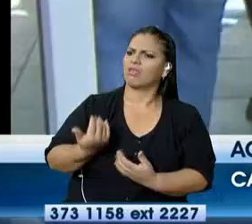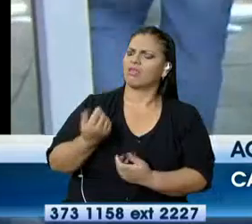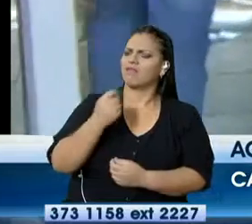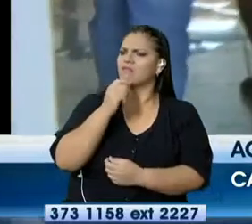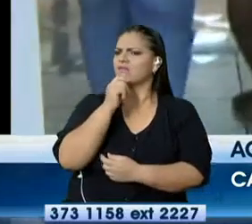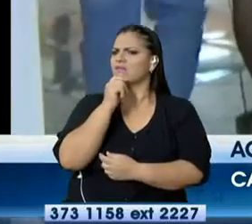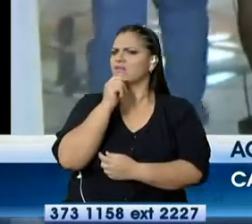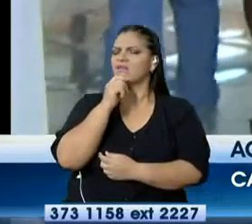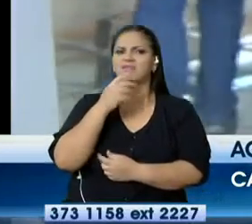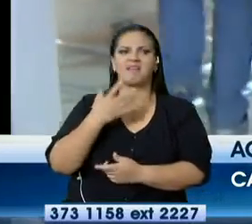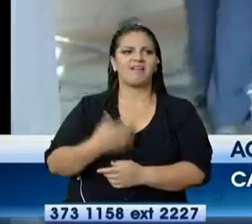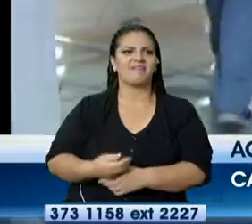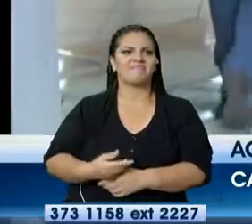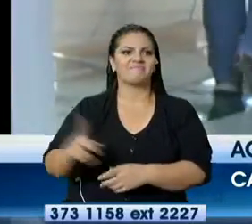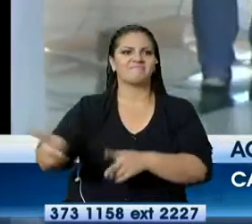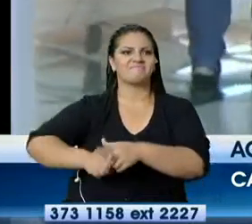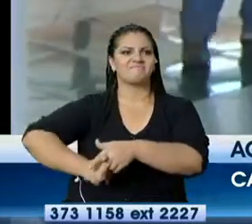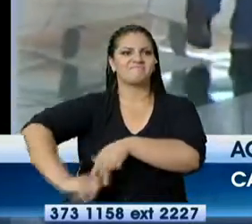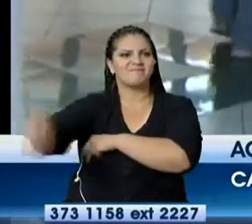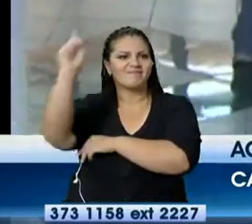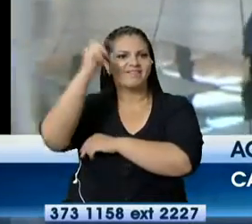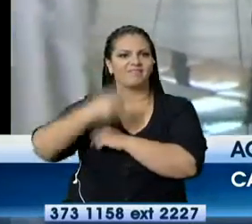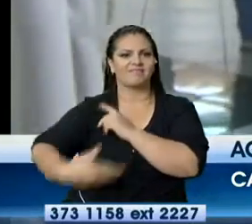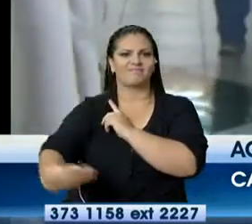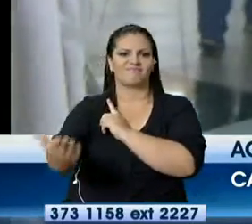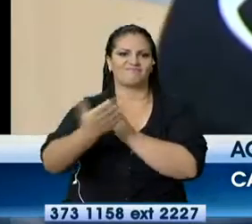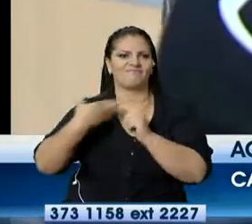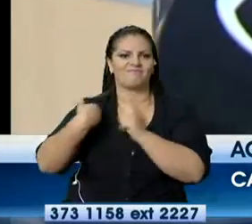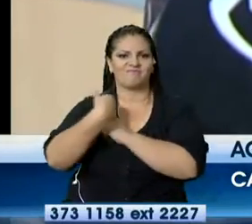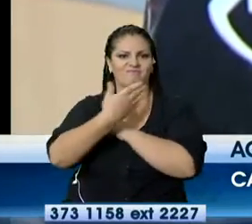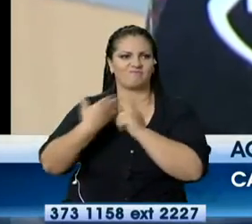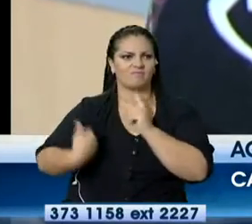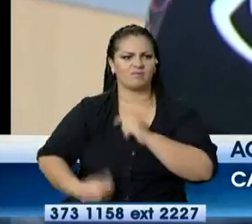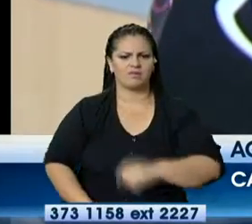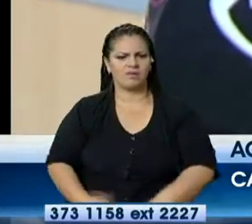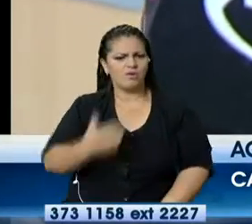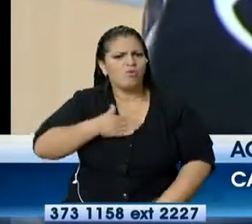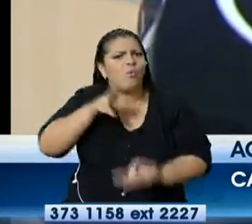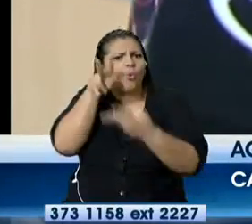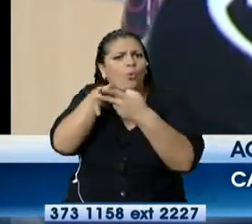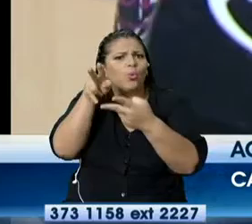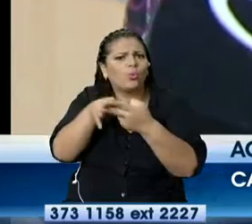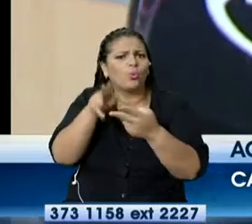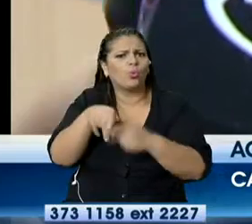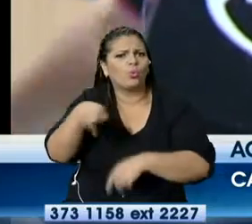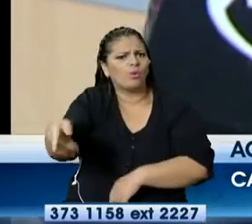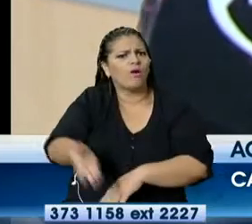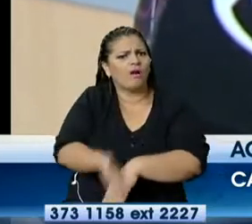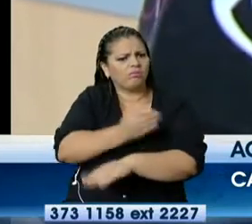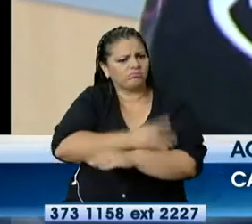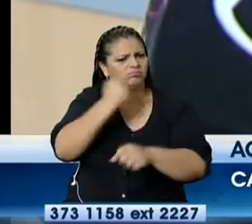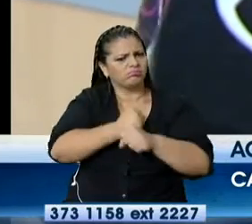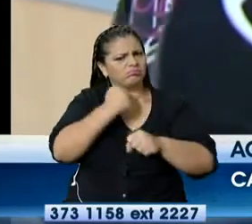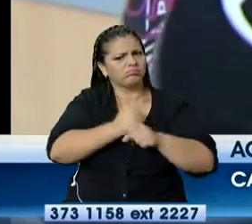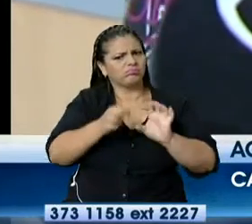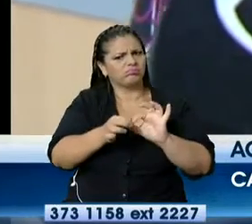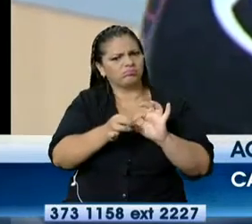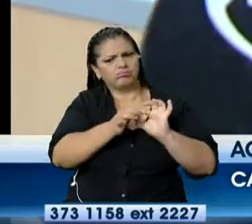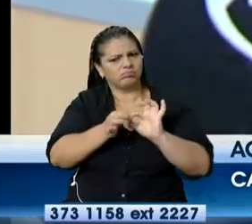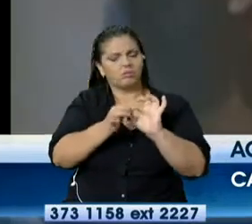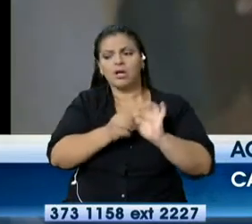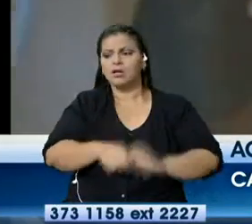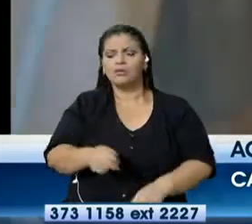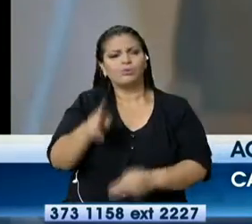conocido yo la verdad pensé nunca me iba a leer más en la espalda porque éramos compañeros de este buen dato